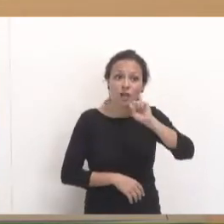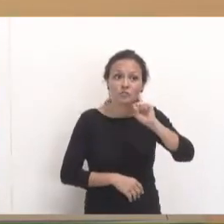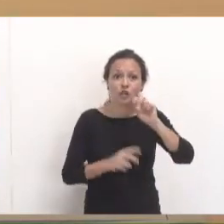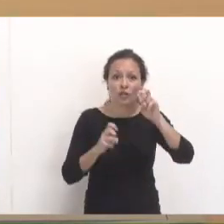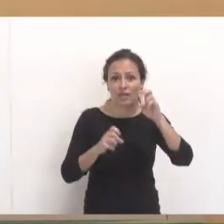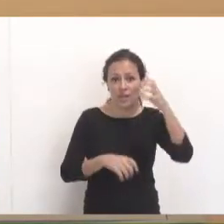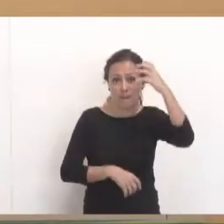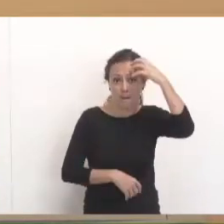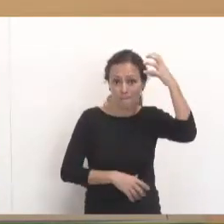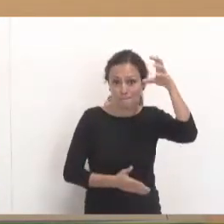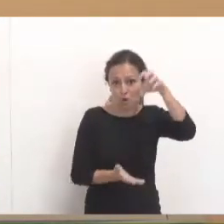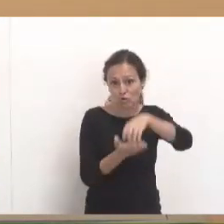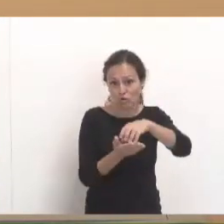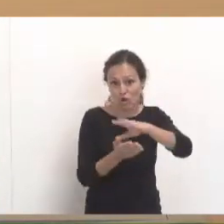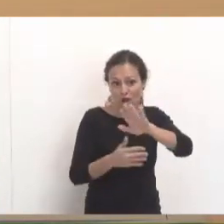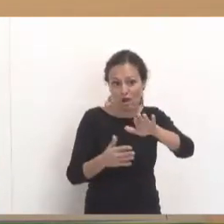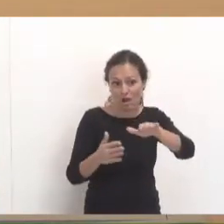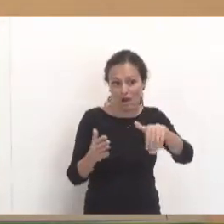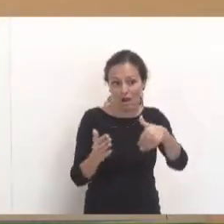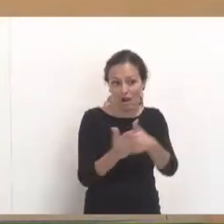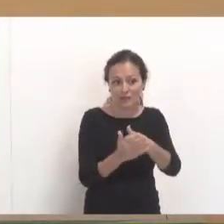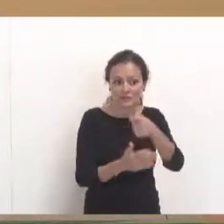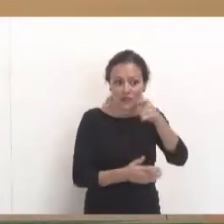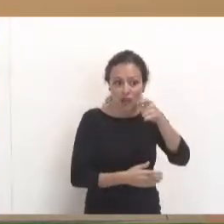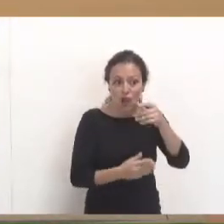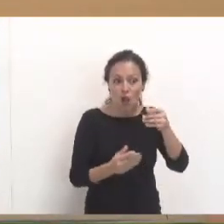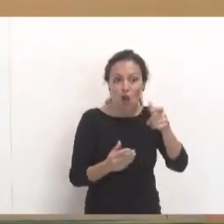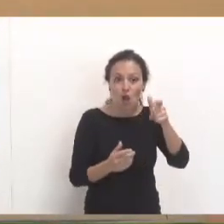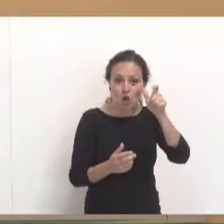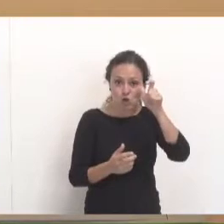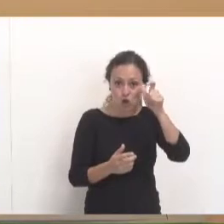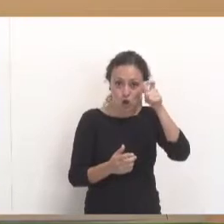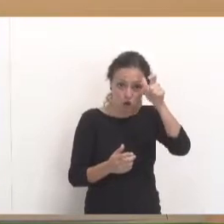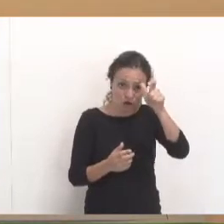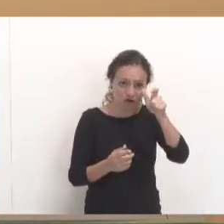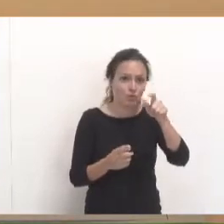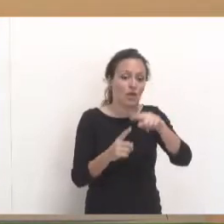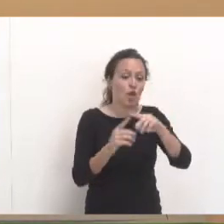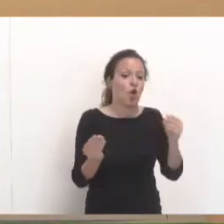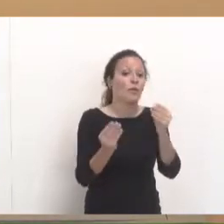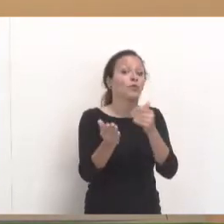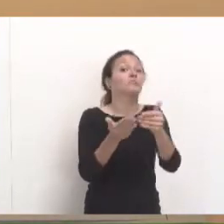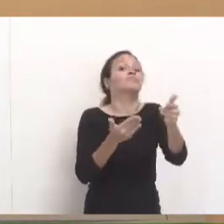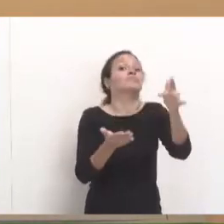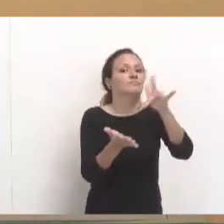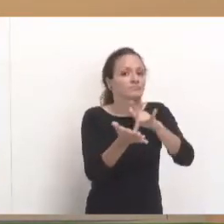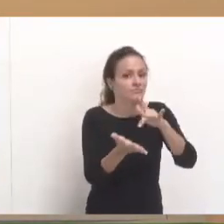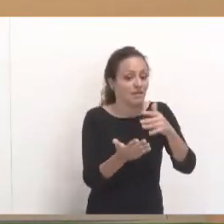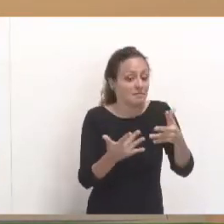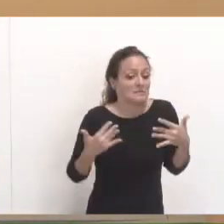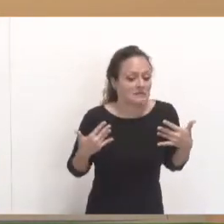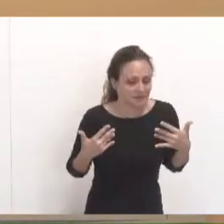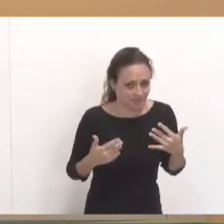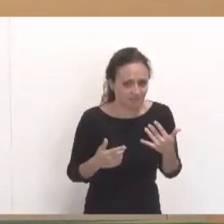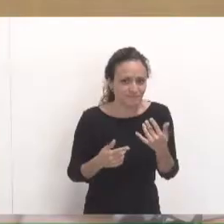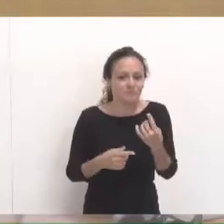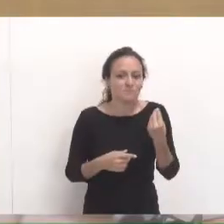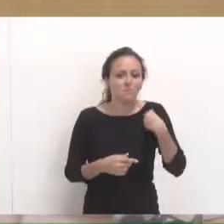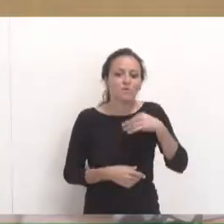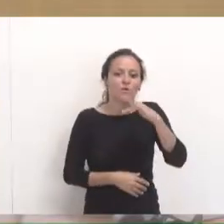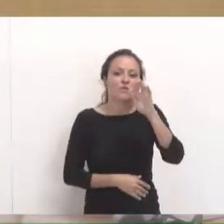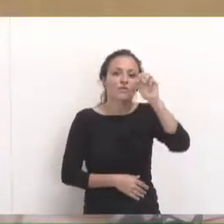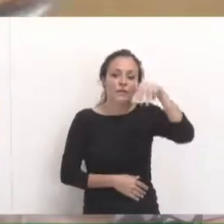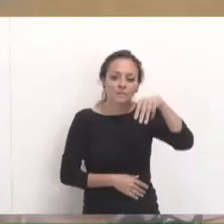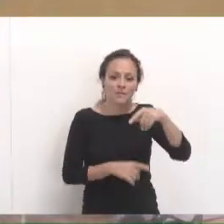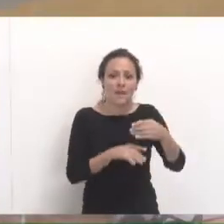venir, que es el texto de la FEMP, que tiene un preámbulo, que es el acuerdo